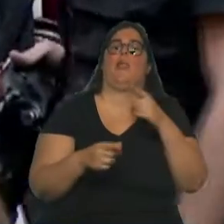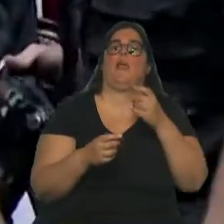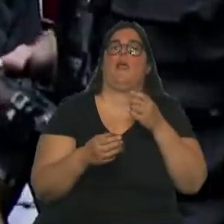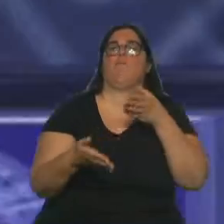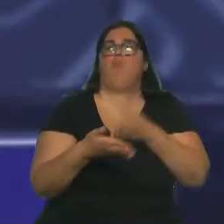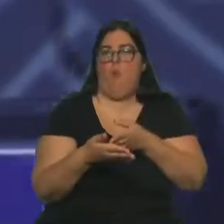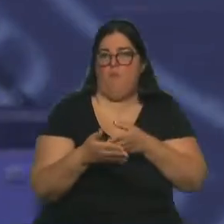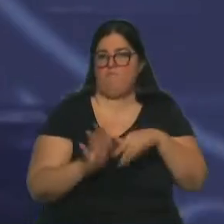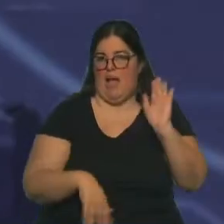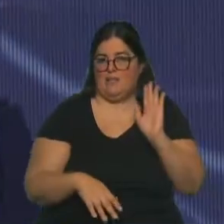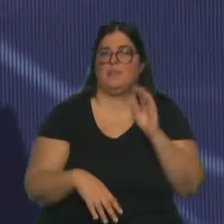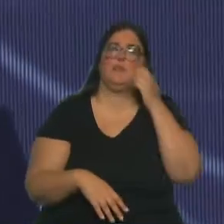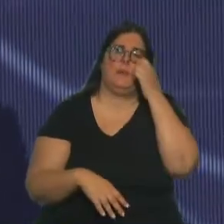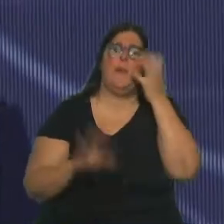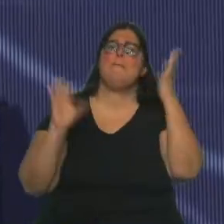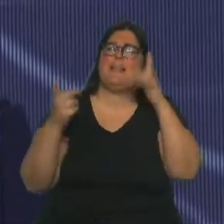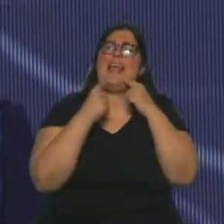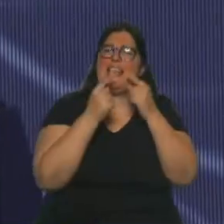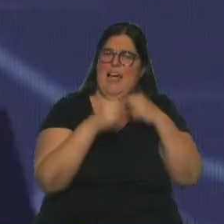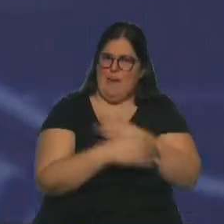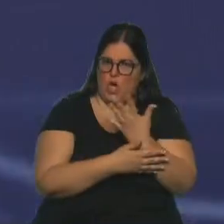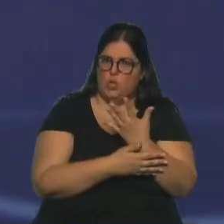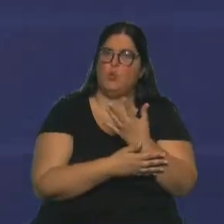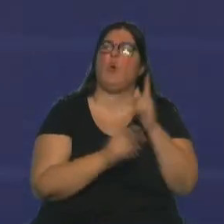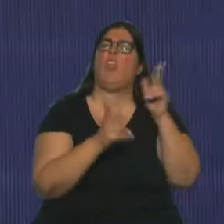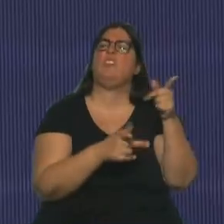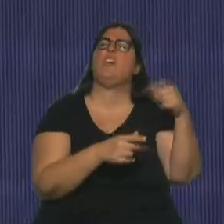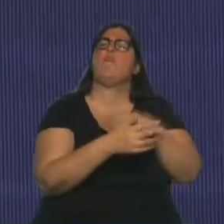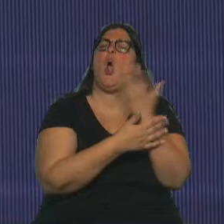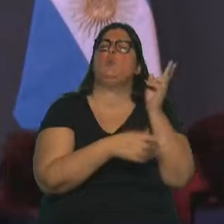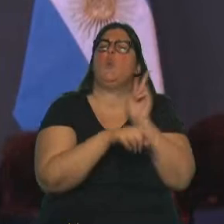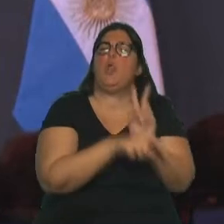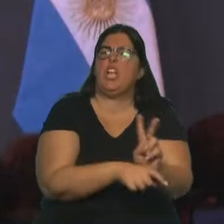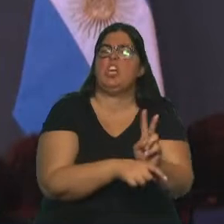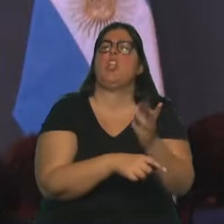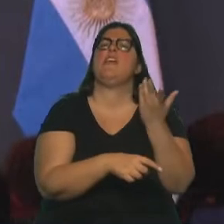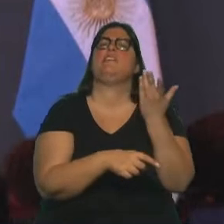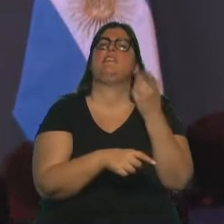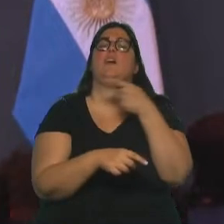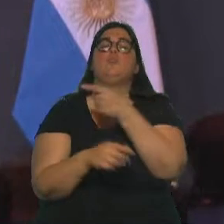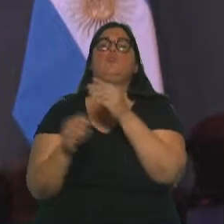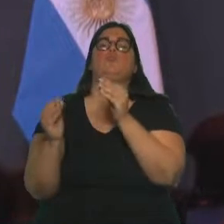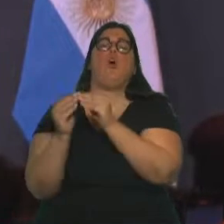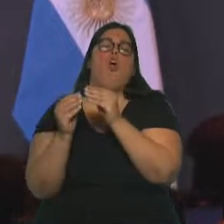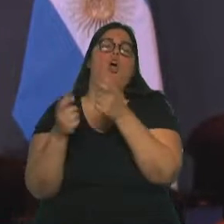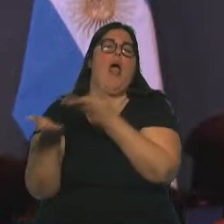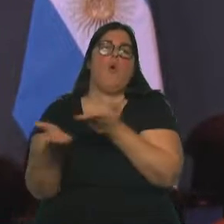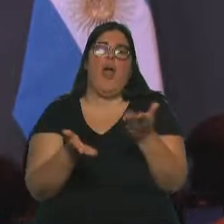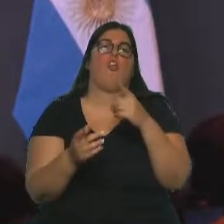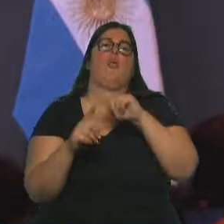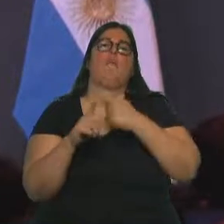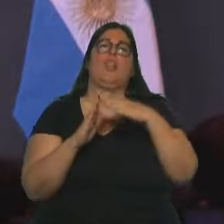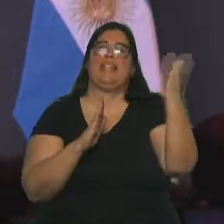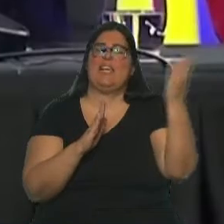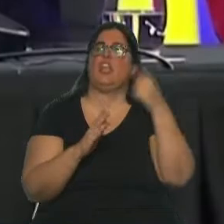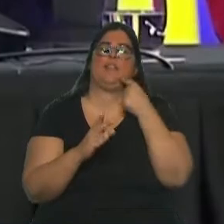iniciativa. Si bien Milei criticó al Mercosur, al que calificó de proteccionista, sus colaboradores de política exterior se mostraron proclives a